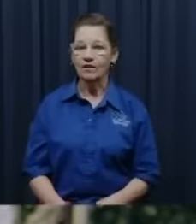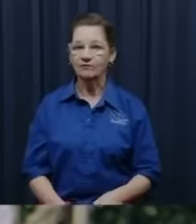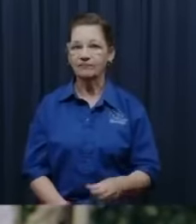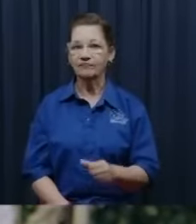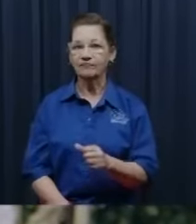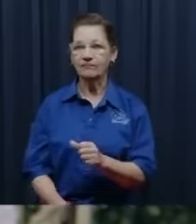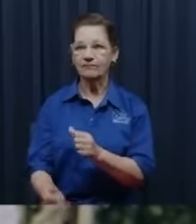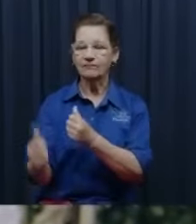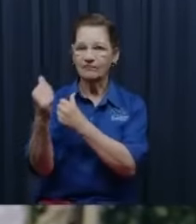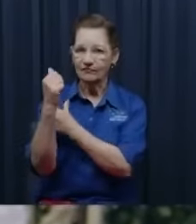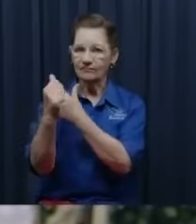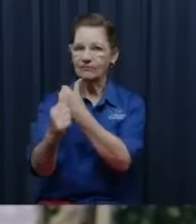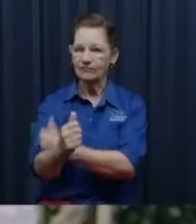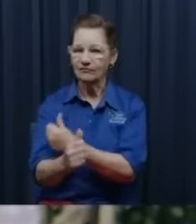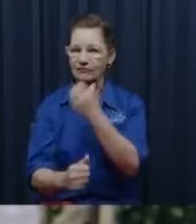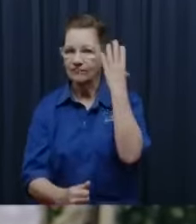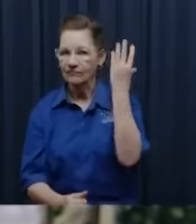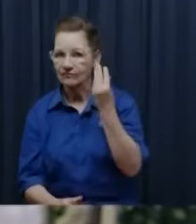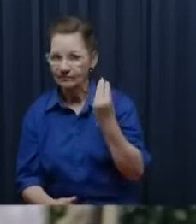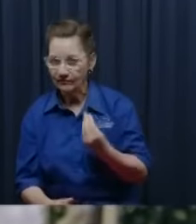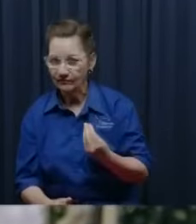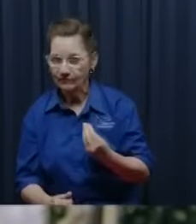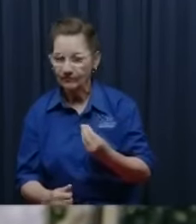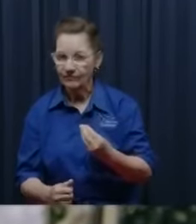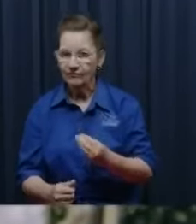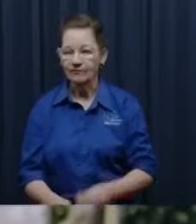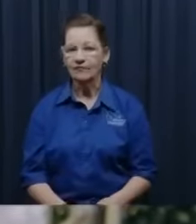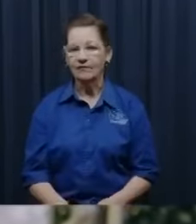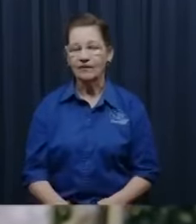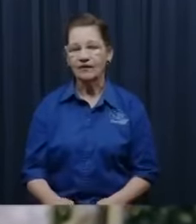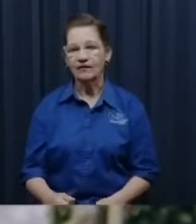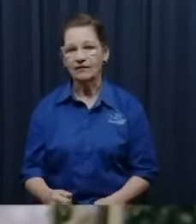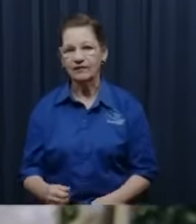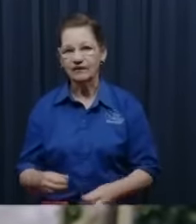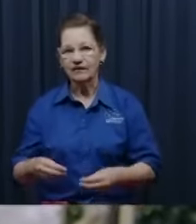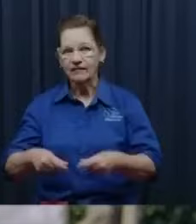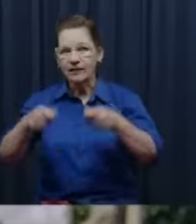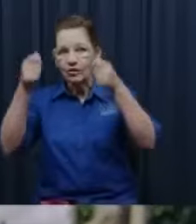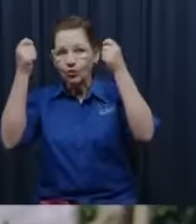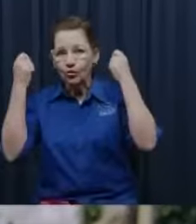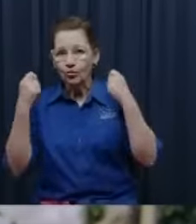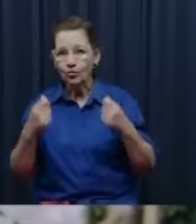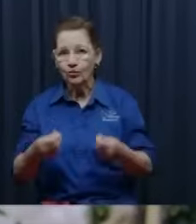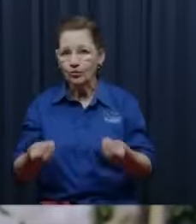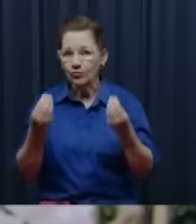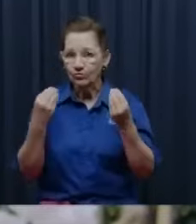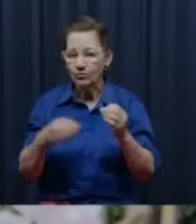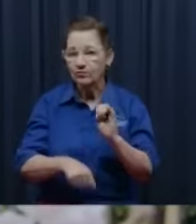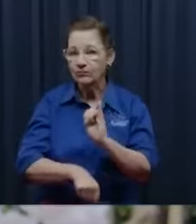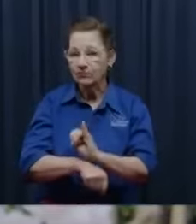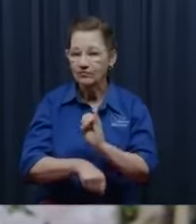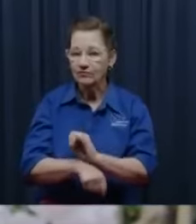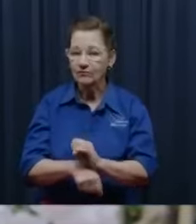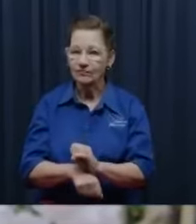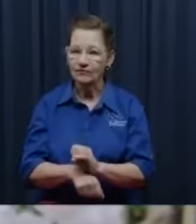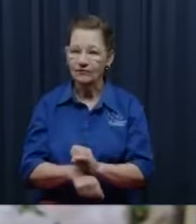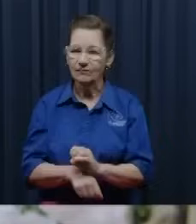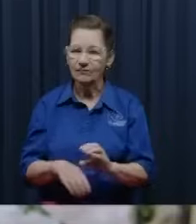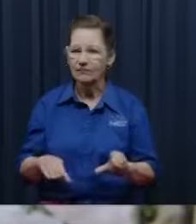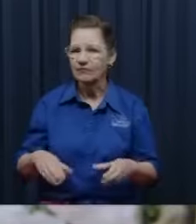cubre Iglesias en diferentes países pero que la sede está aquí en Guatemala y